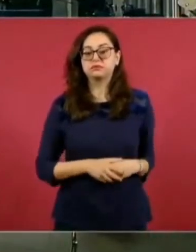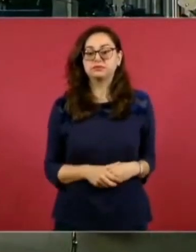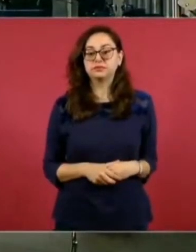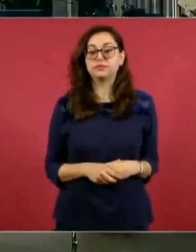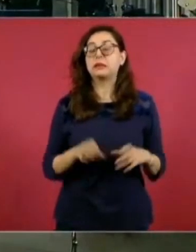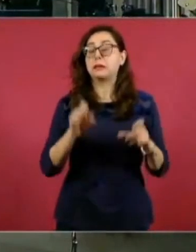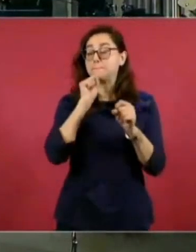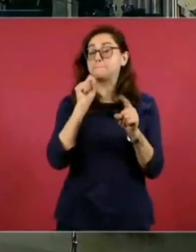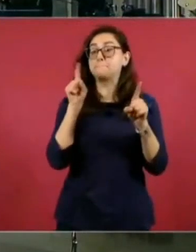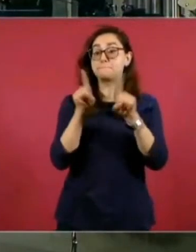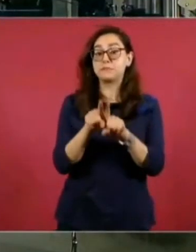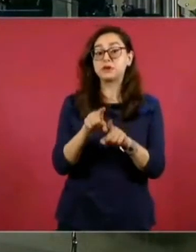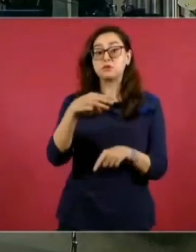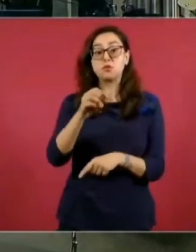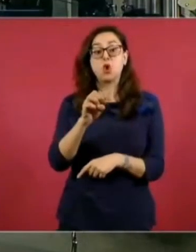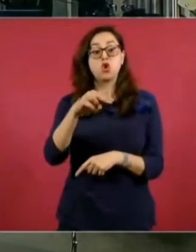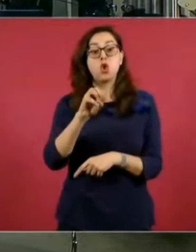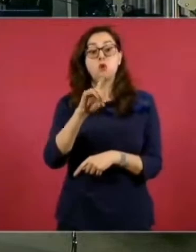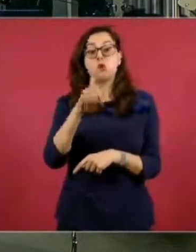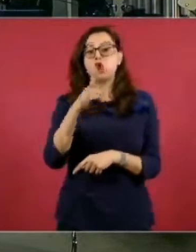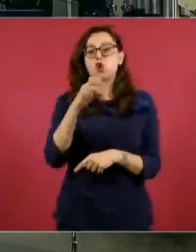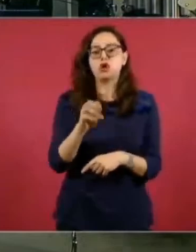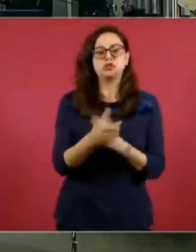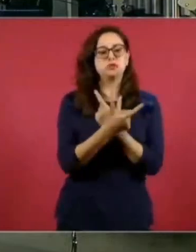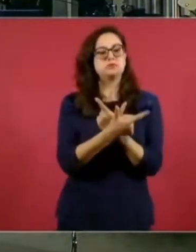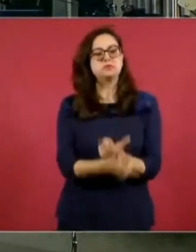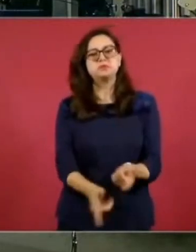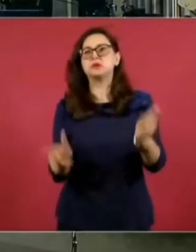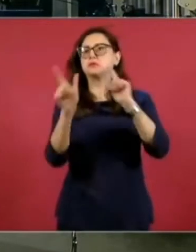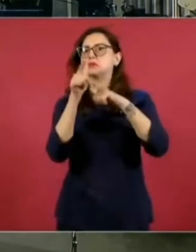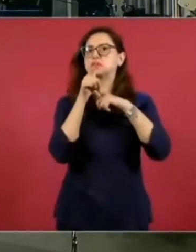Busquen ustedes la información,